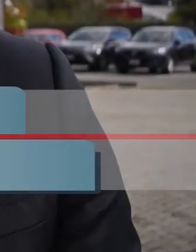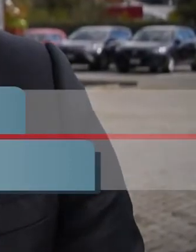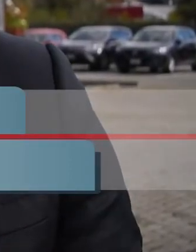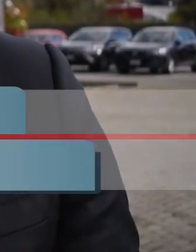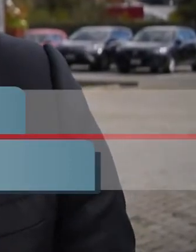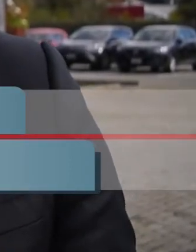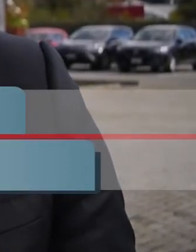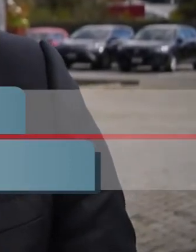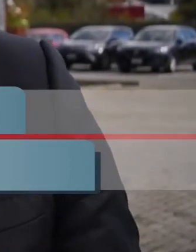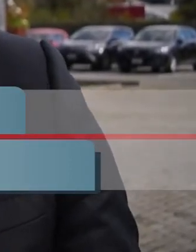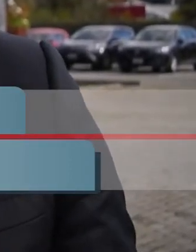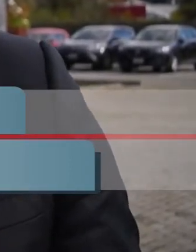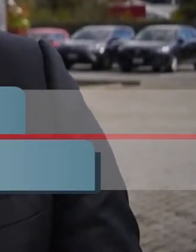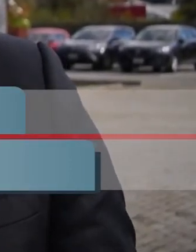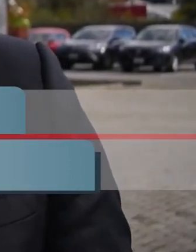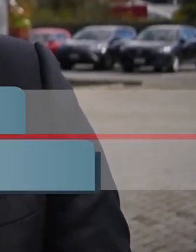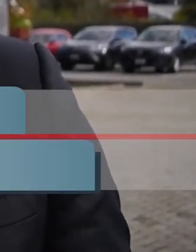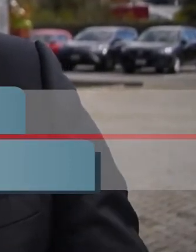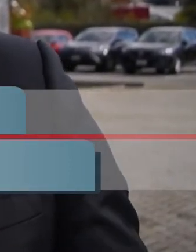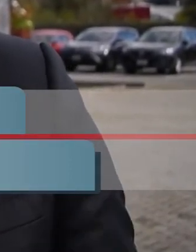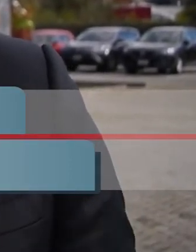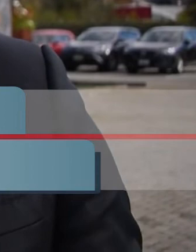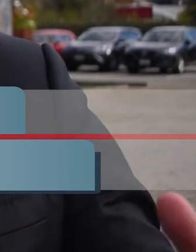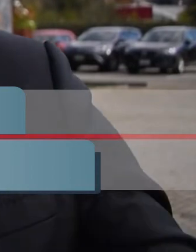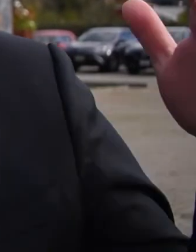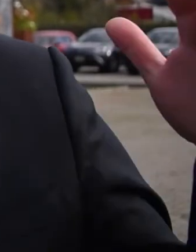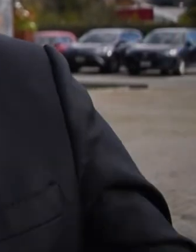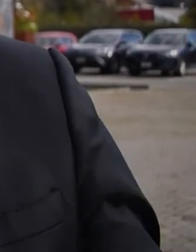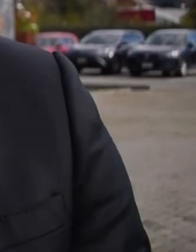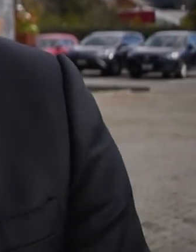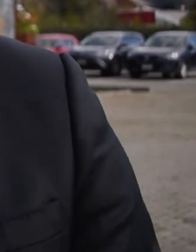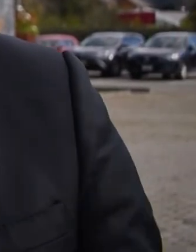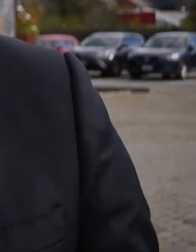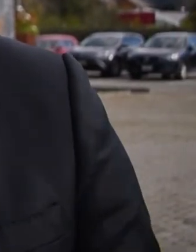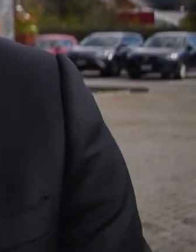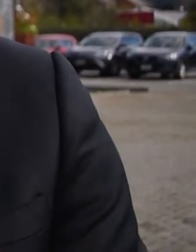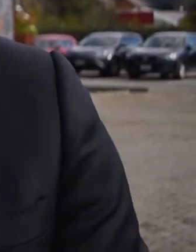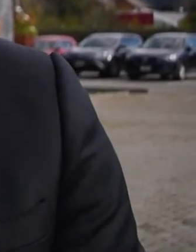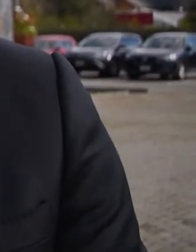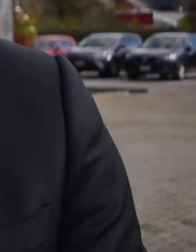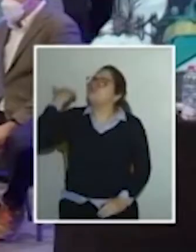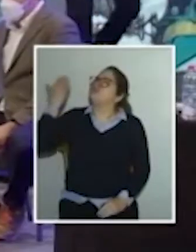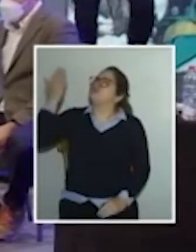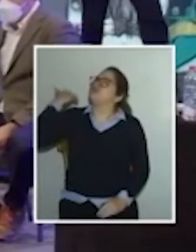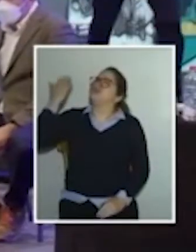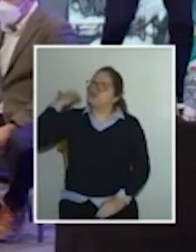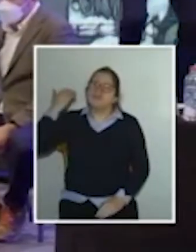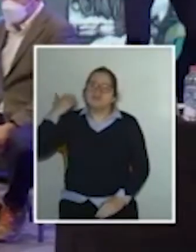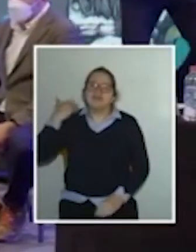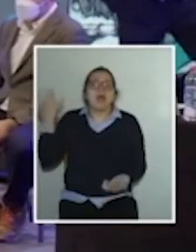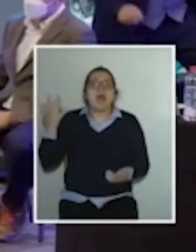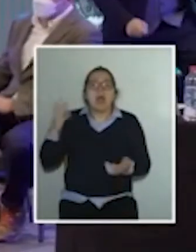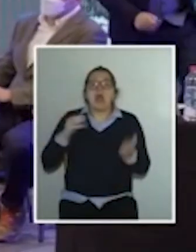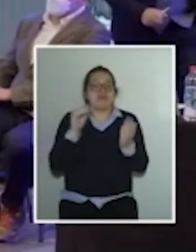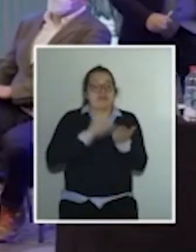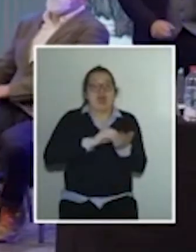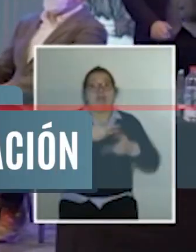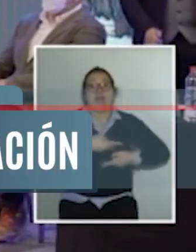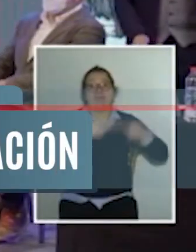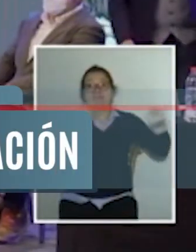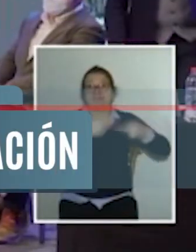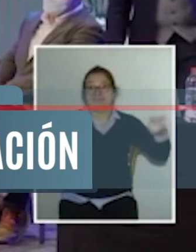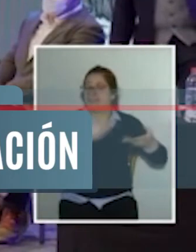escuchar y de construir cada uno de los acuerdos que se hacen desde lo más al norte hasta la región más austral desde ahí al término de la histórica